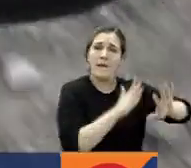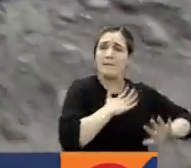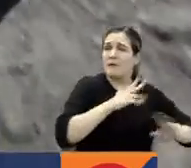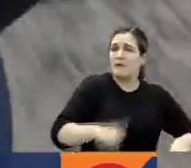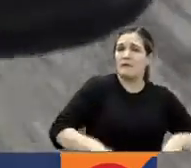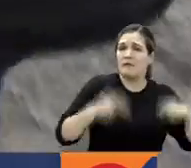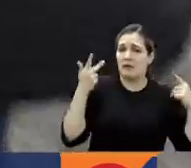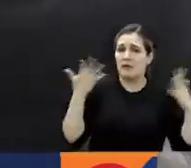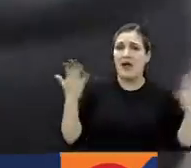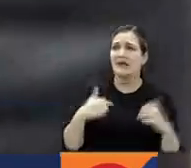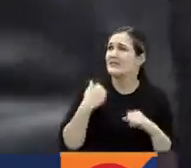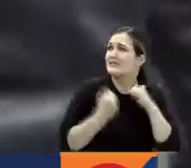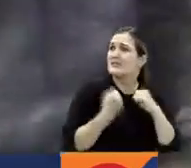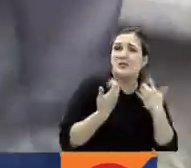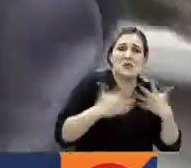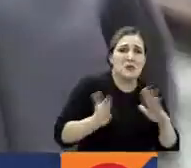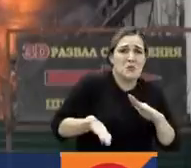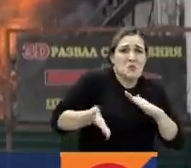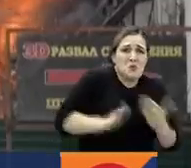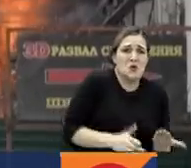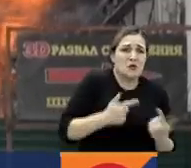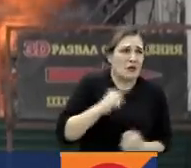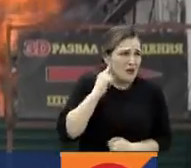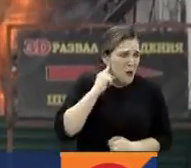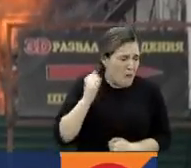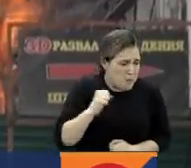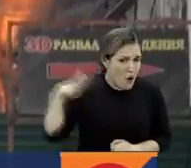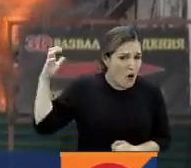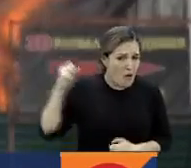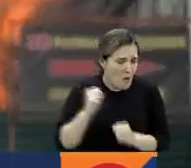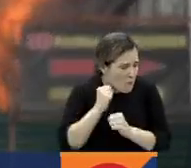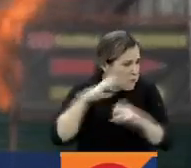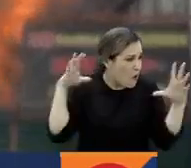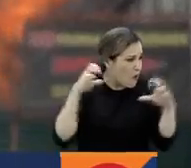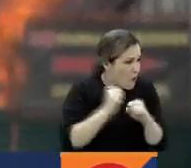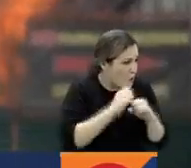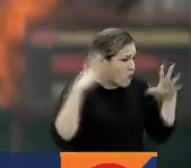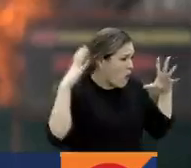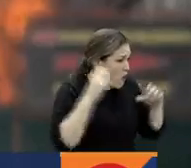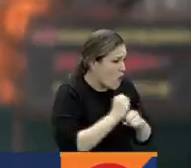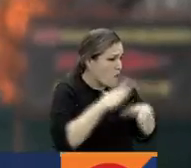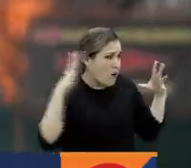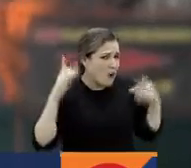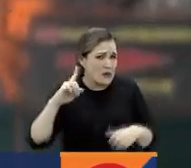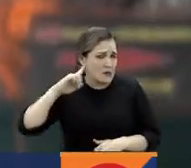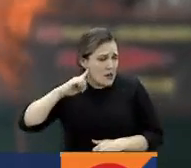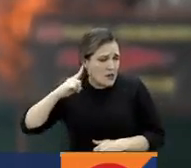hacen el quite a la muerte y entrenan sus oídos con esta nueva rutina de fondo.